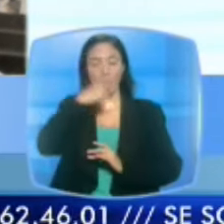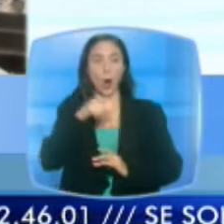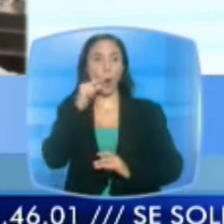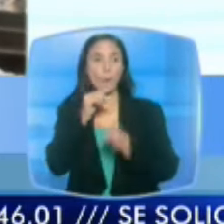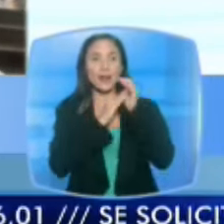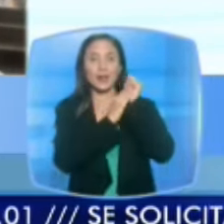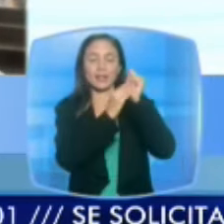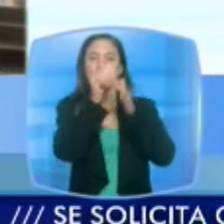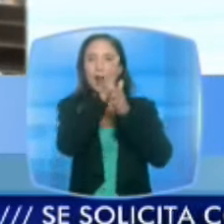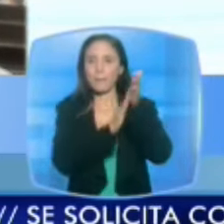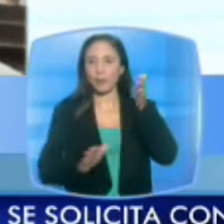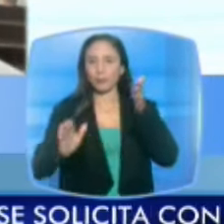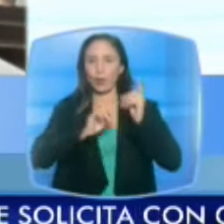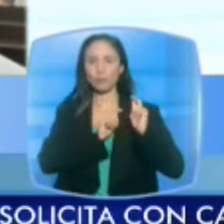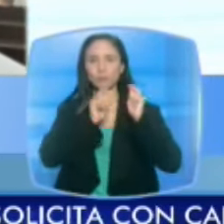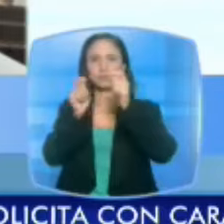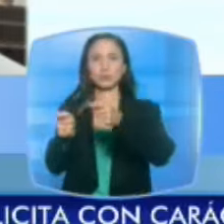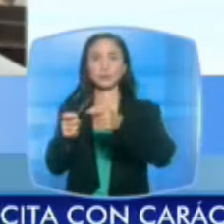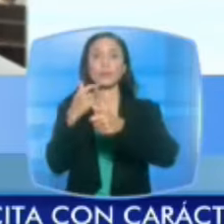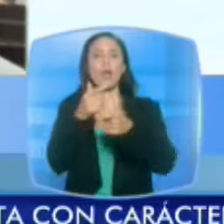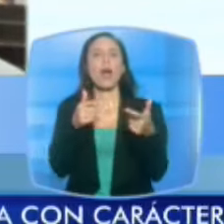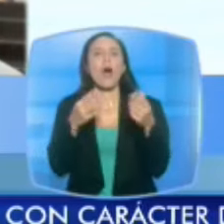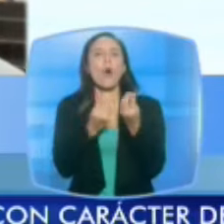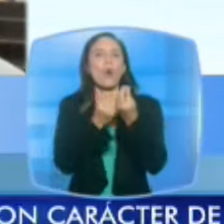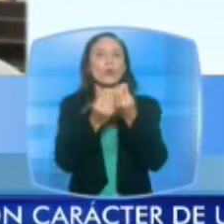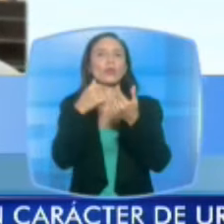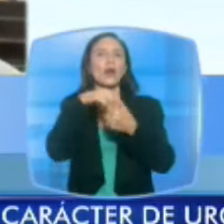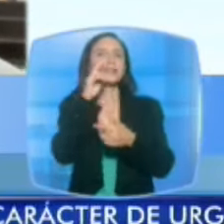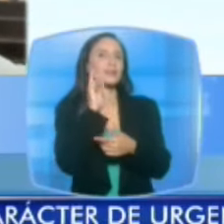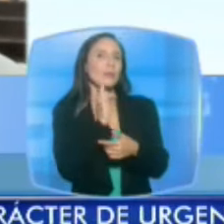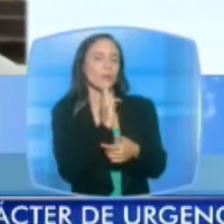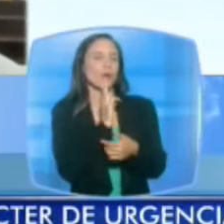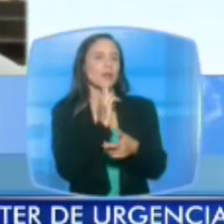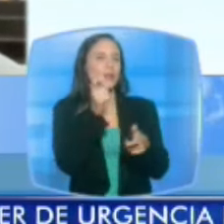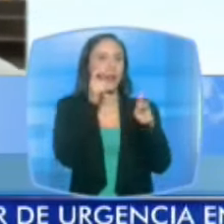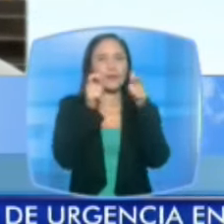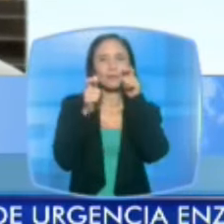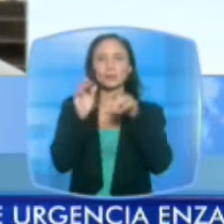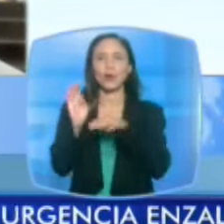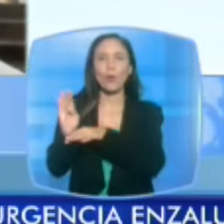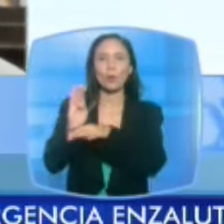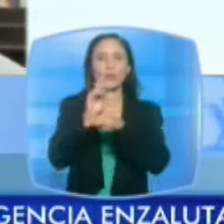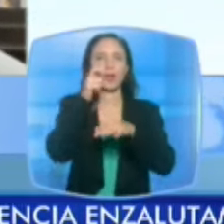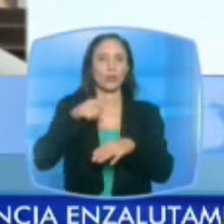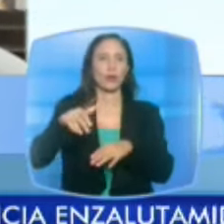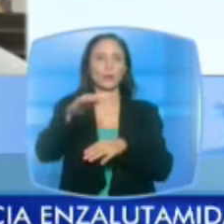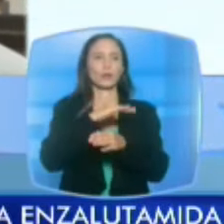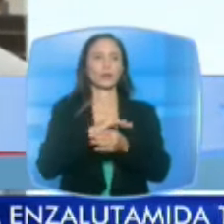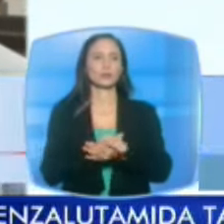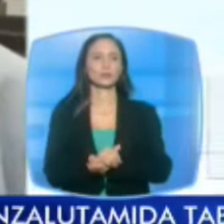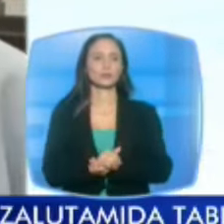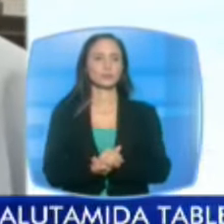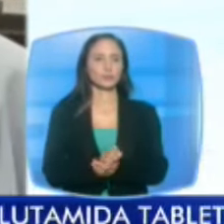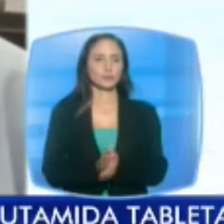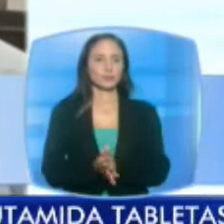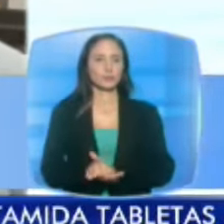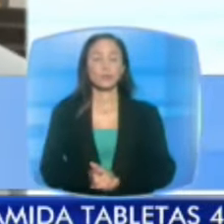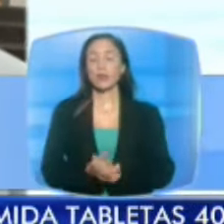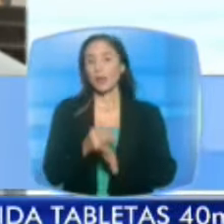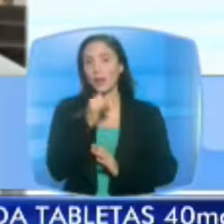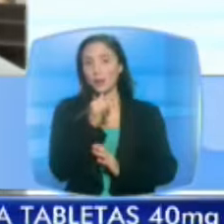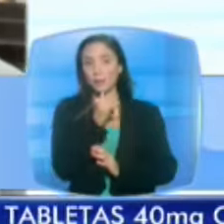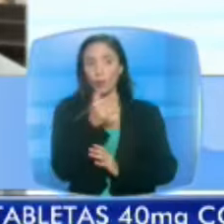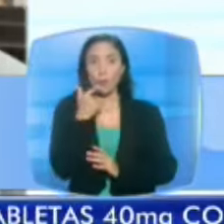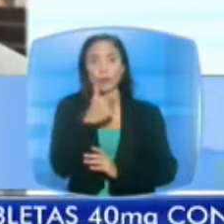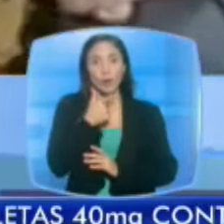al Panteón Nacional, junto a nuestro padre de la patria, para seguir velando por nuestra amada Venezuela. Señaló que